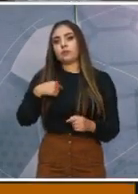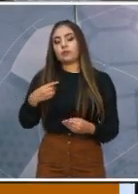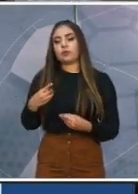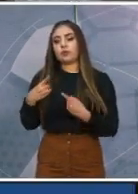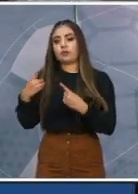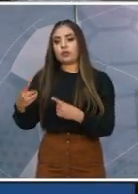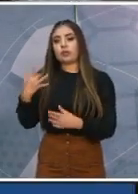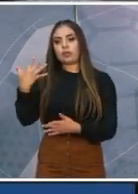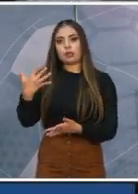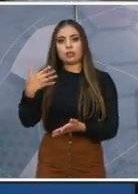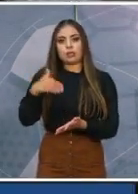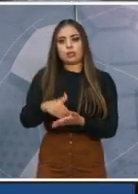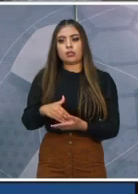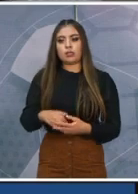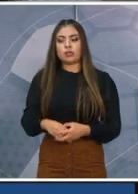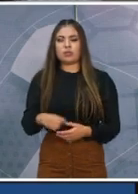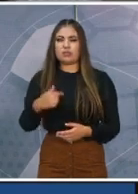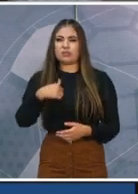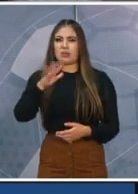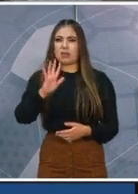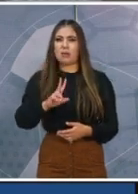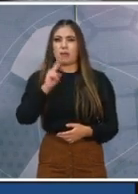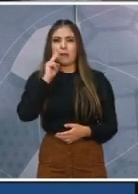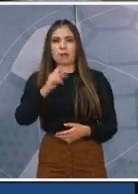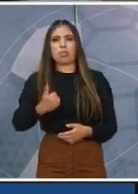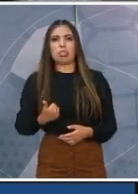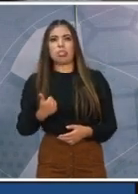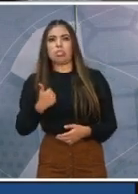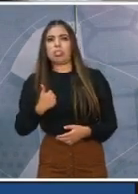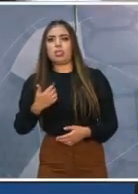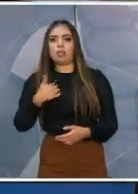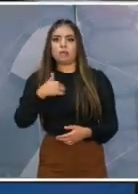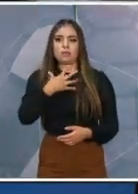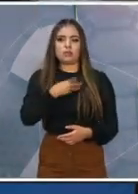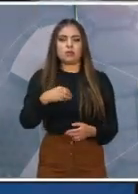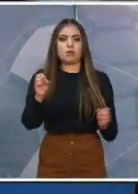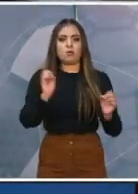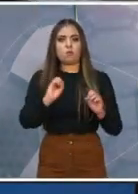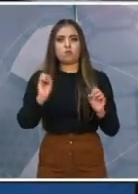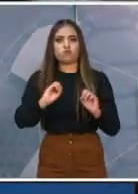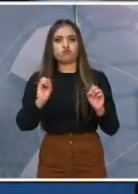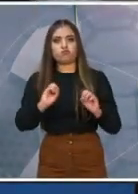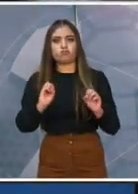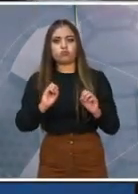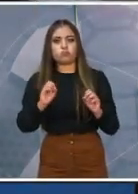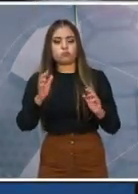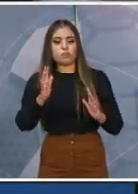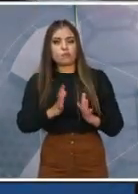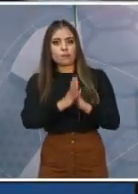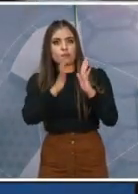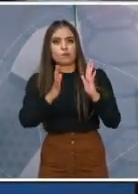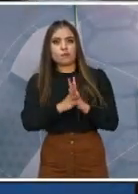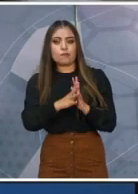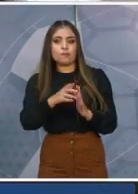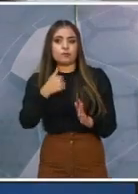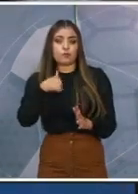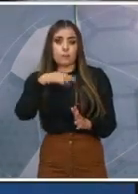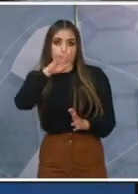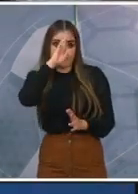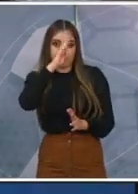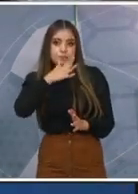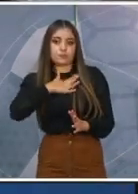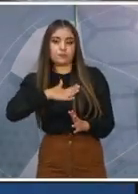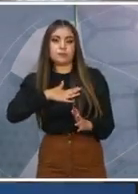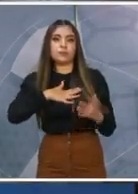me hace un abuso. Porque si mi hija no hubiera competido, ella no hubiera tenido carro. Lo justo sería 50-50, fue la